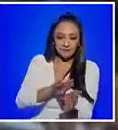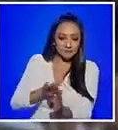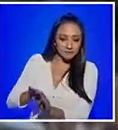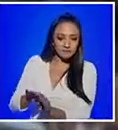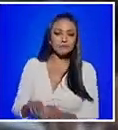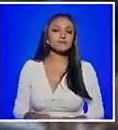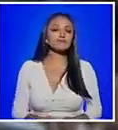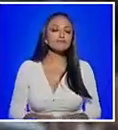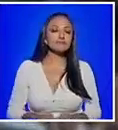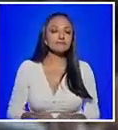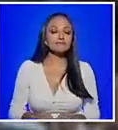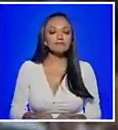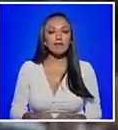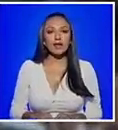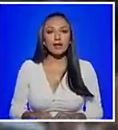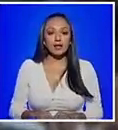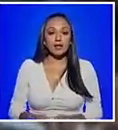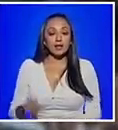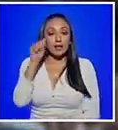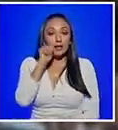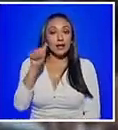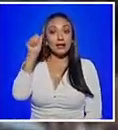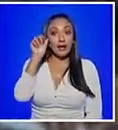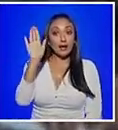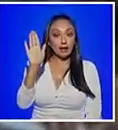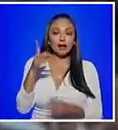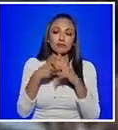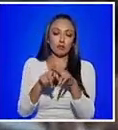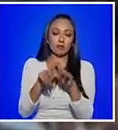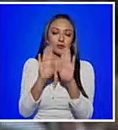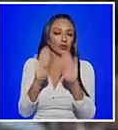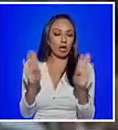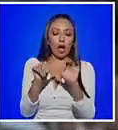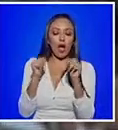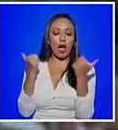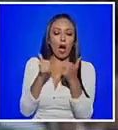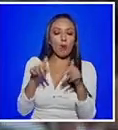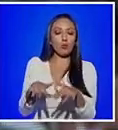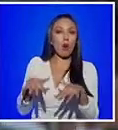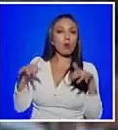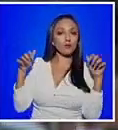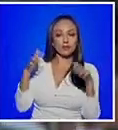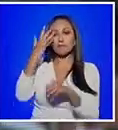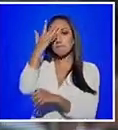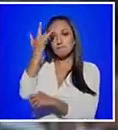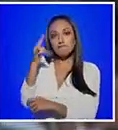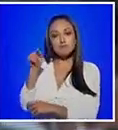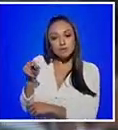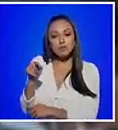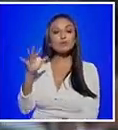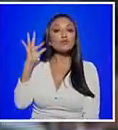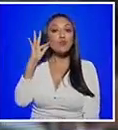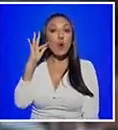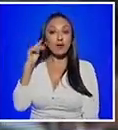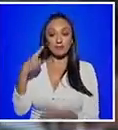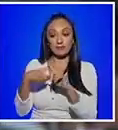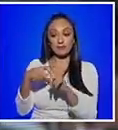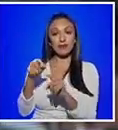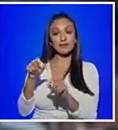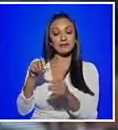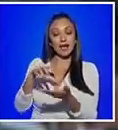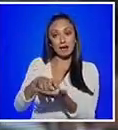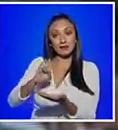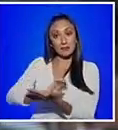6:29. Cambiamos de tema y les contamos que ayer se instaló la audiencia para resolver la acción de protección presentada por Guadalupe Yori, quien